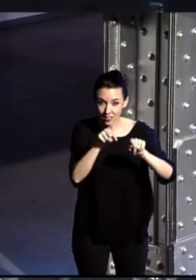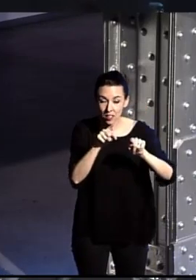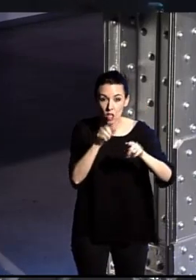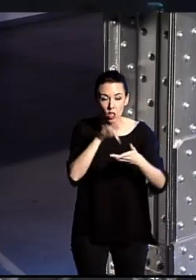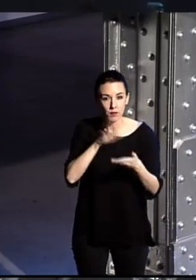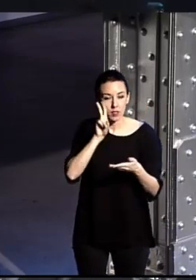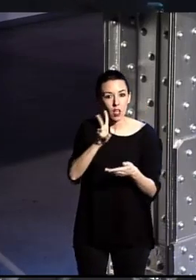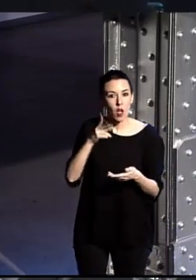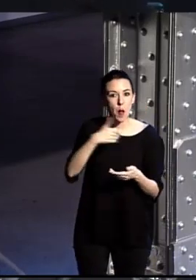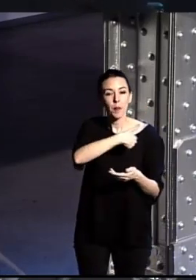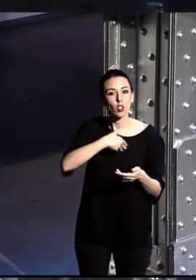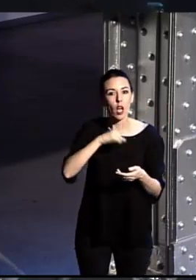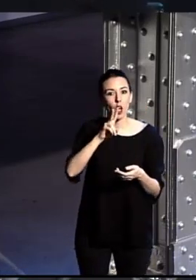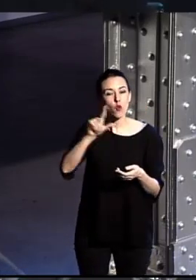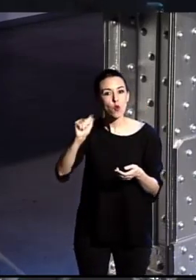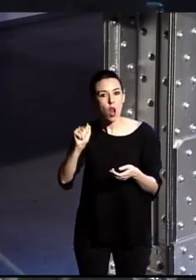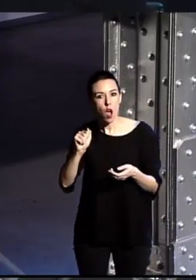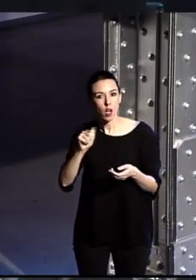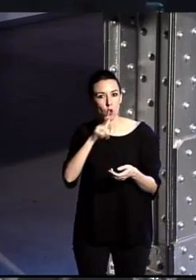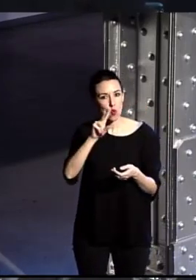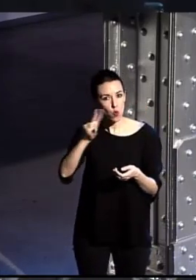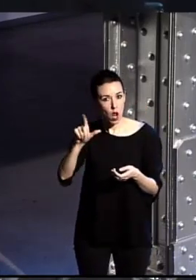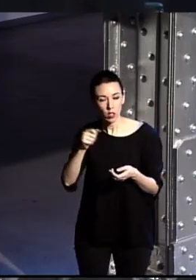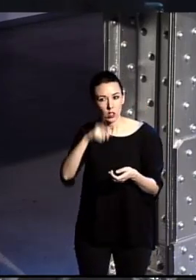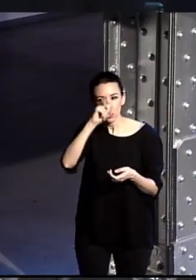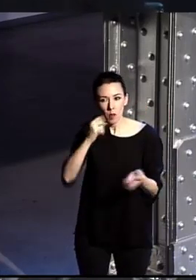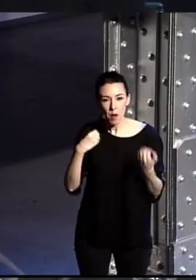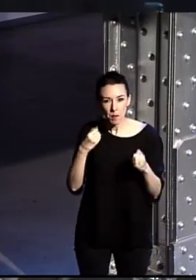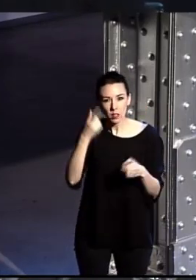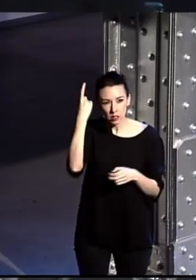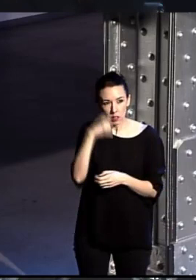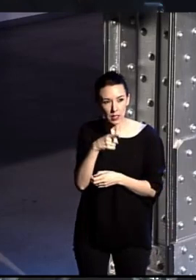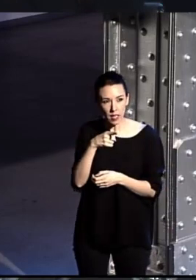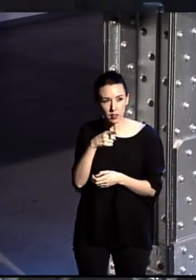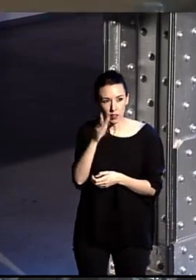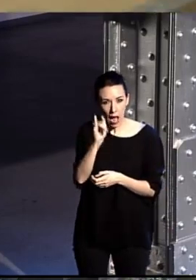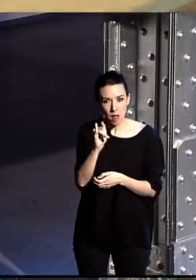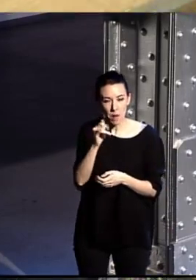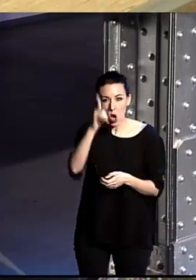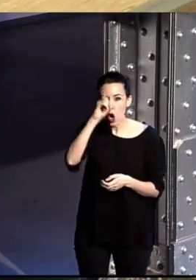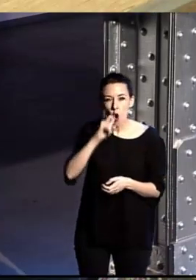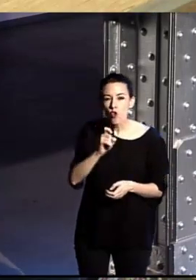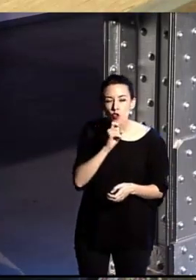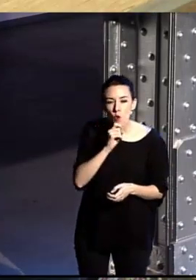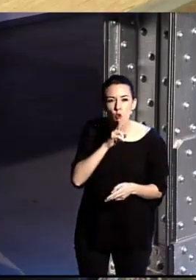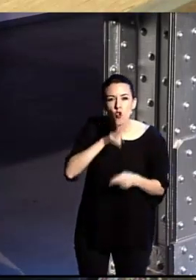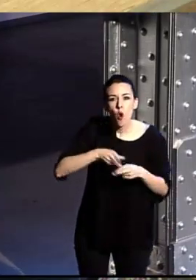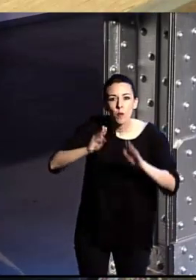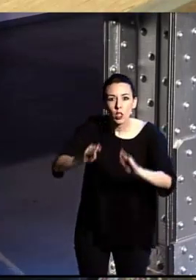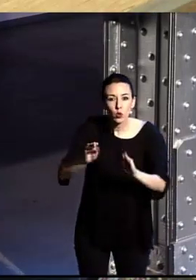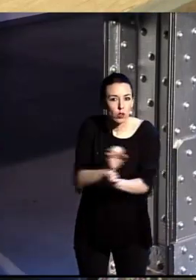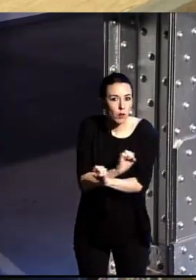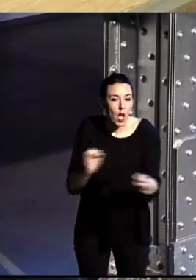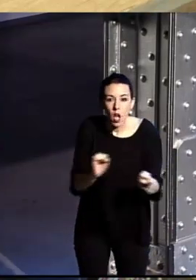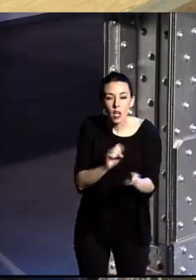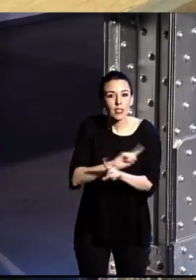al ver al personaje de Auda, yo no recordaba el nombre de Auda. Sí que recordaba que estaba ella, su presencia, pero no recordaba ni su nombre, ni desde luego